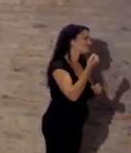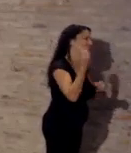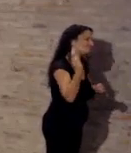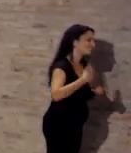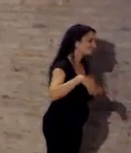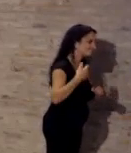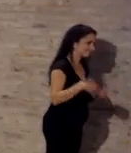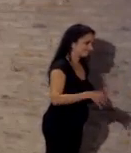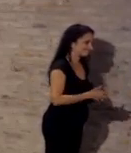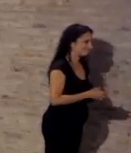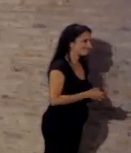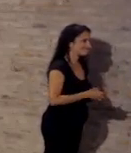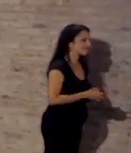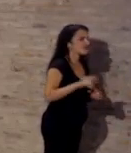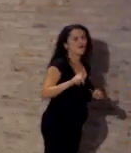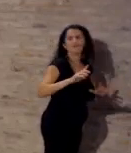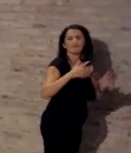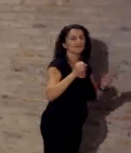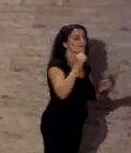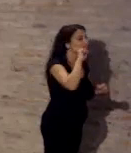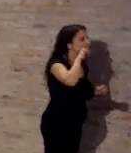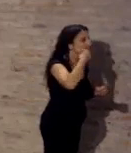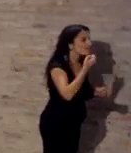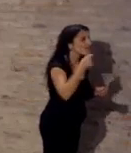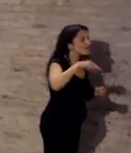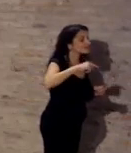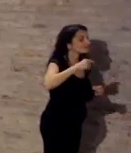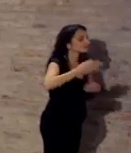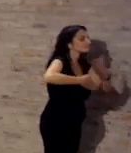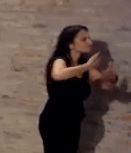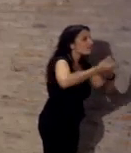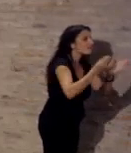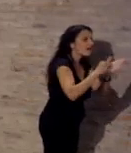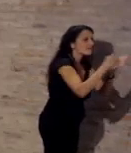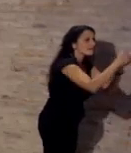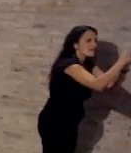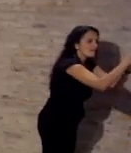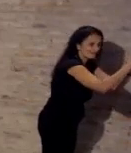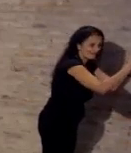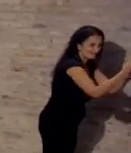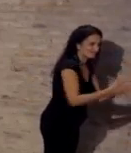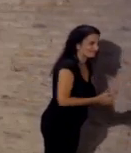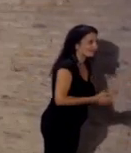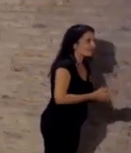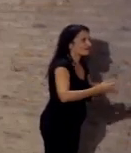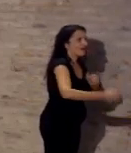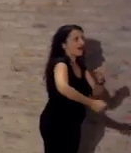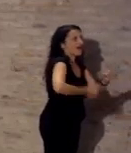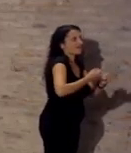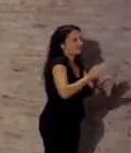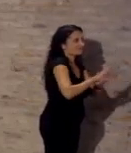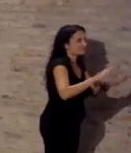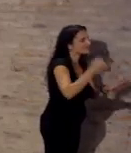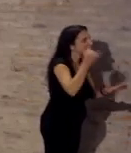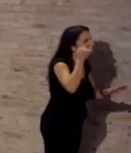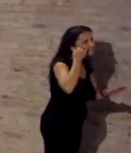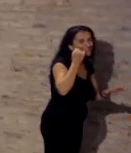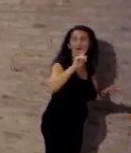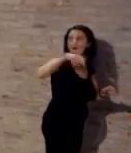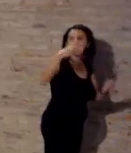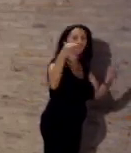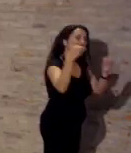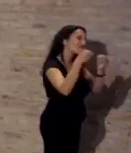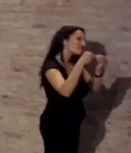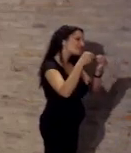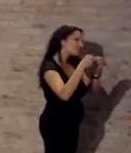maravilloso lo celebro y es necesario que esto se multiplique Bueno hasta ahí por ahora no quiero robarle lugar a mis compañeras